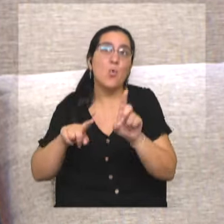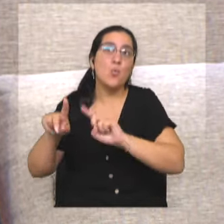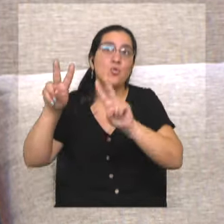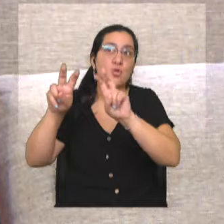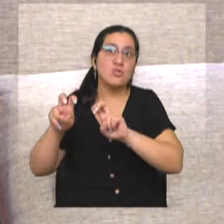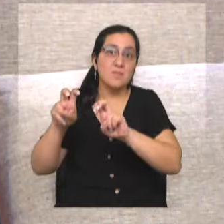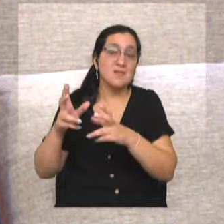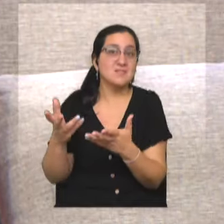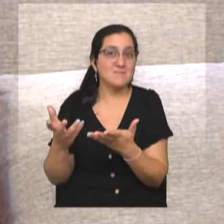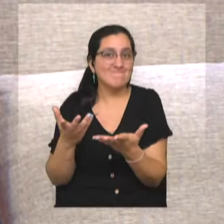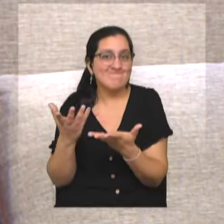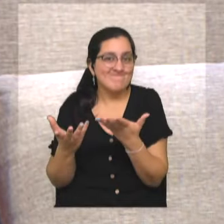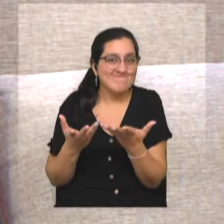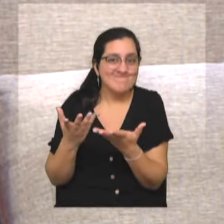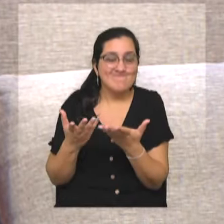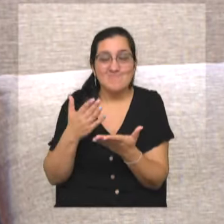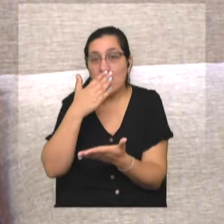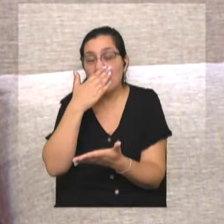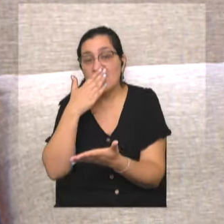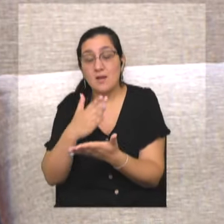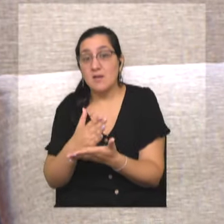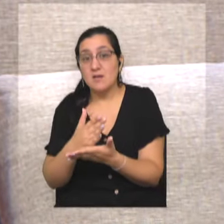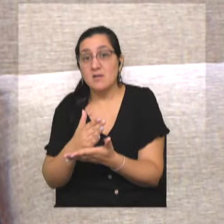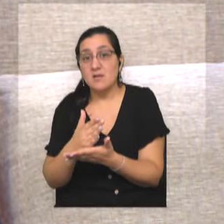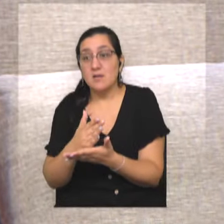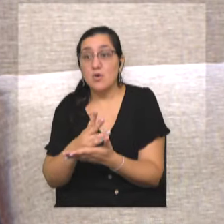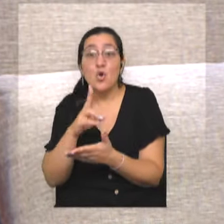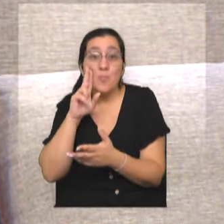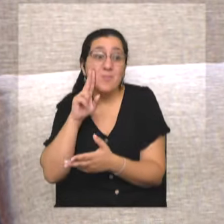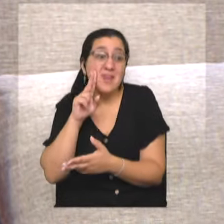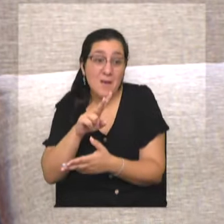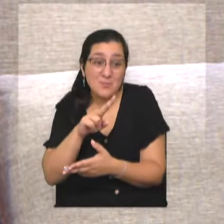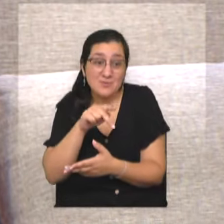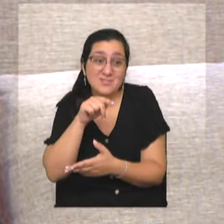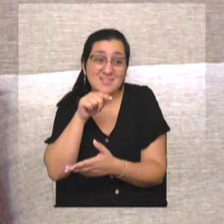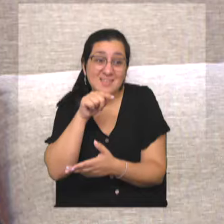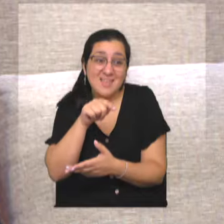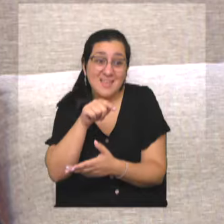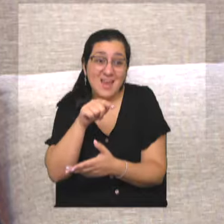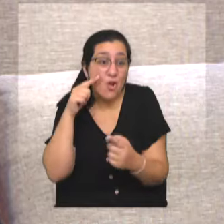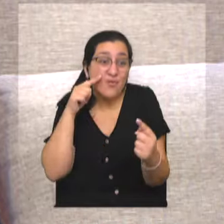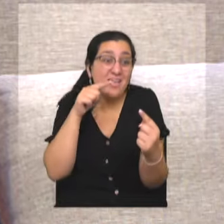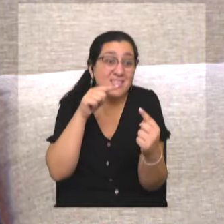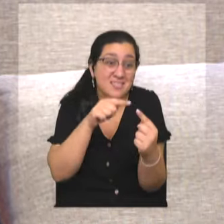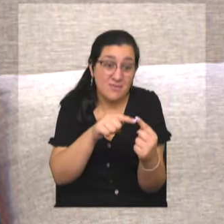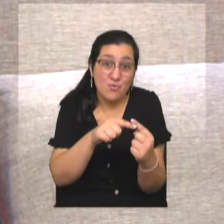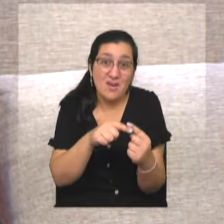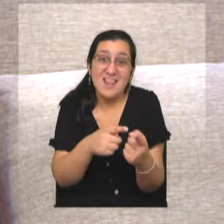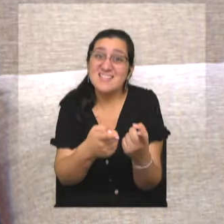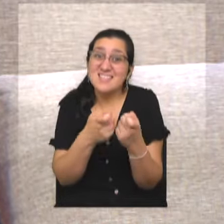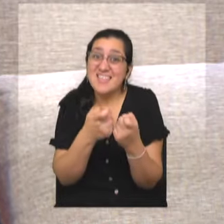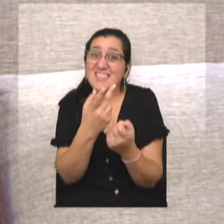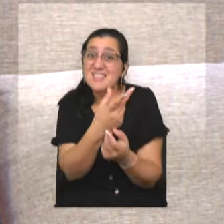atacan a nuestra sociedad termina sin hacernos mirar de qué estamos hablando cuando hablamos de la necesidad de ese